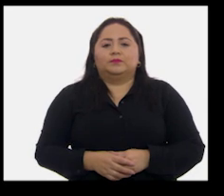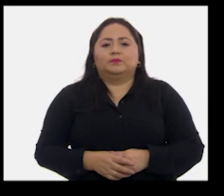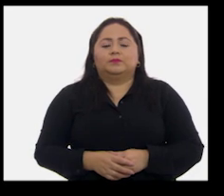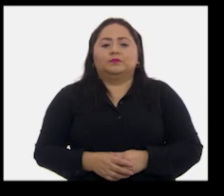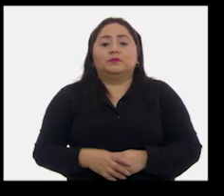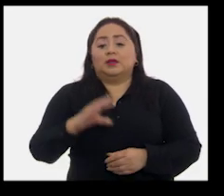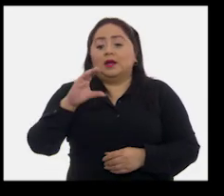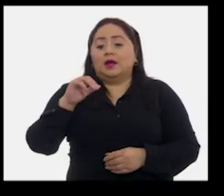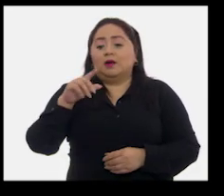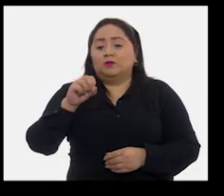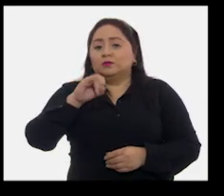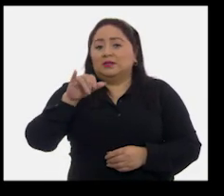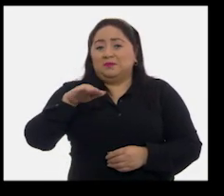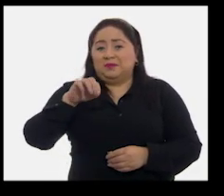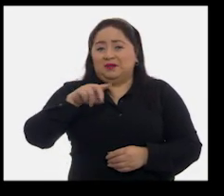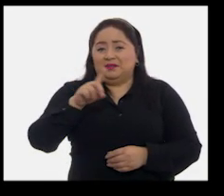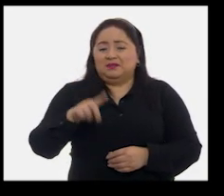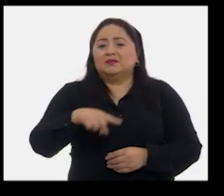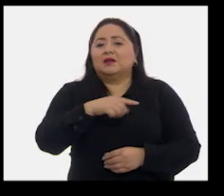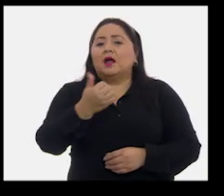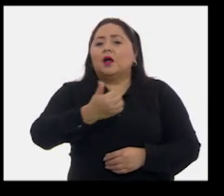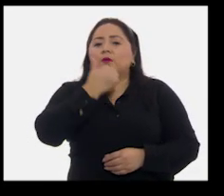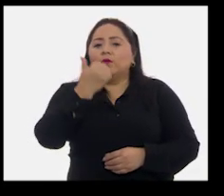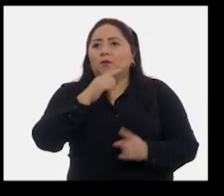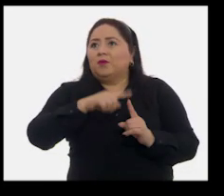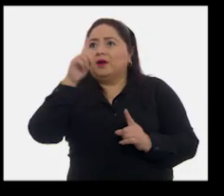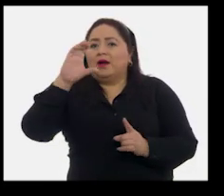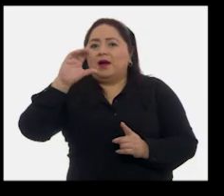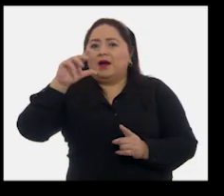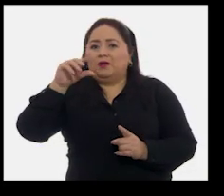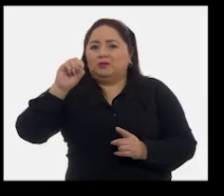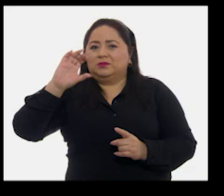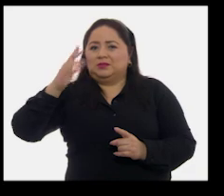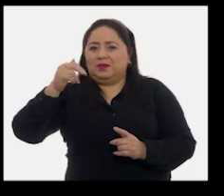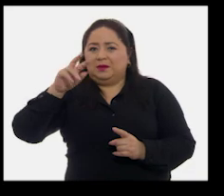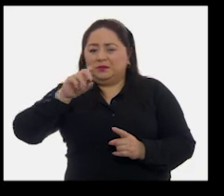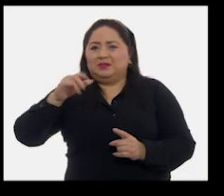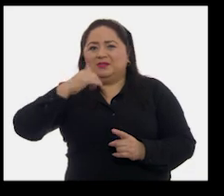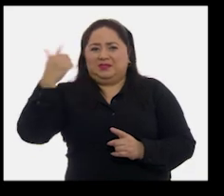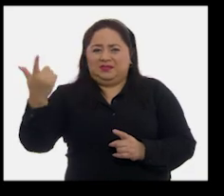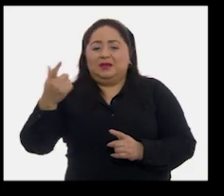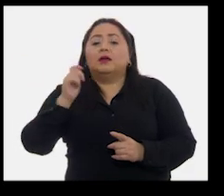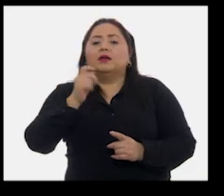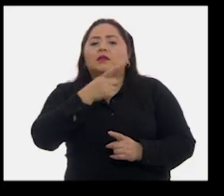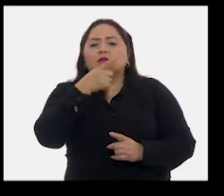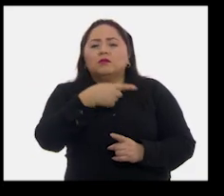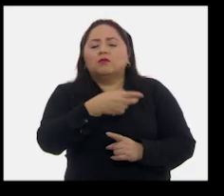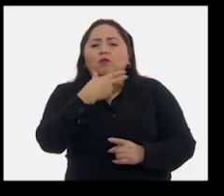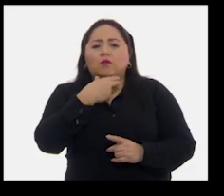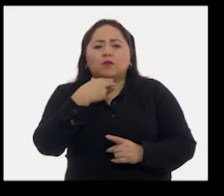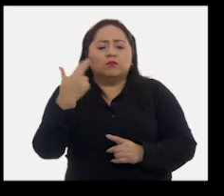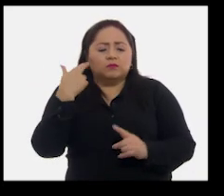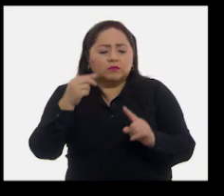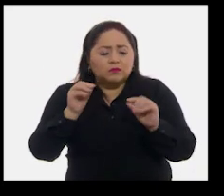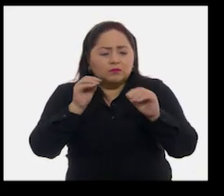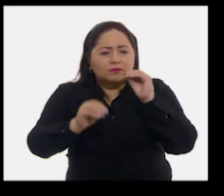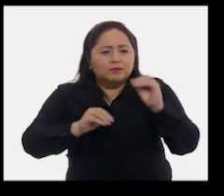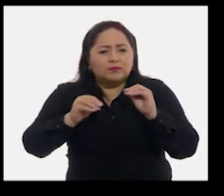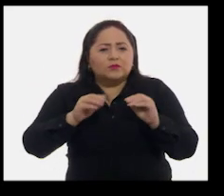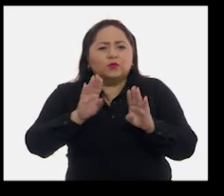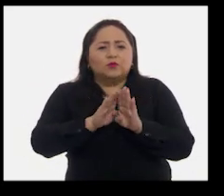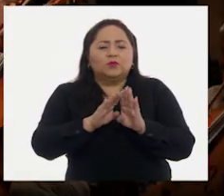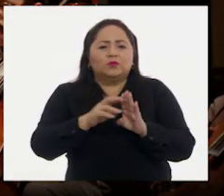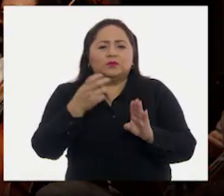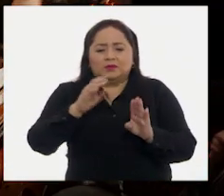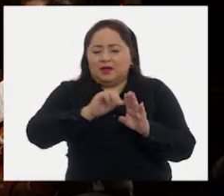A Carlos Jiménez Mavarac, alumno de Carlos Chávez y Silvestre Revueltas, se le considera el compositor que transitó entre